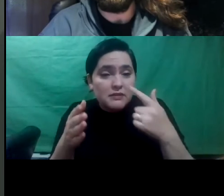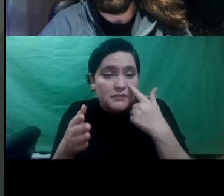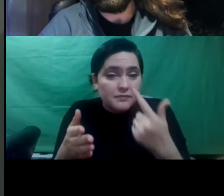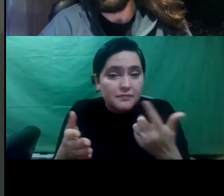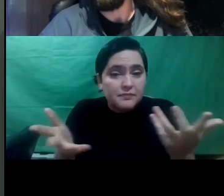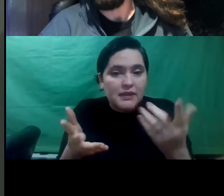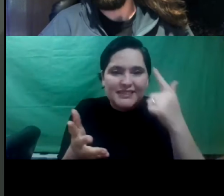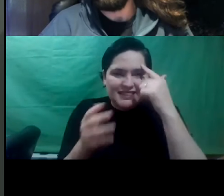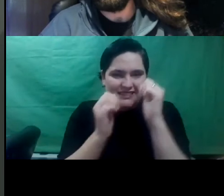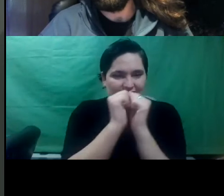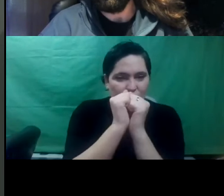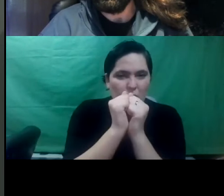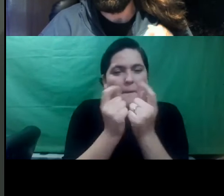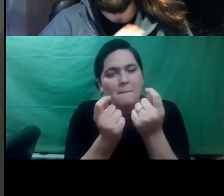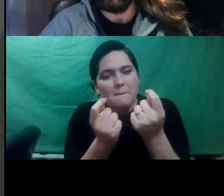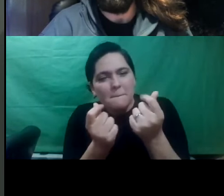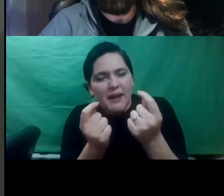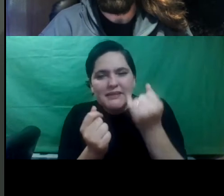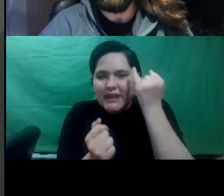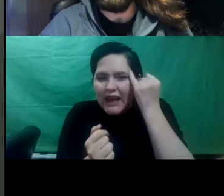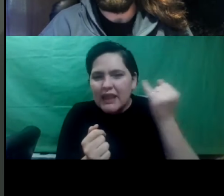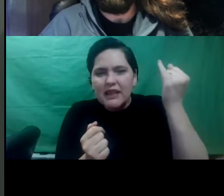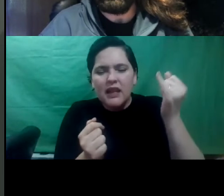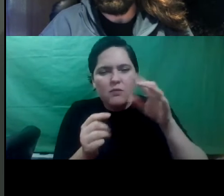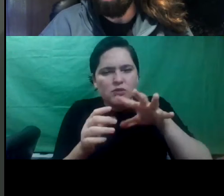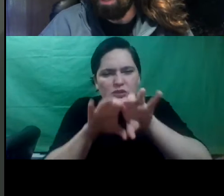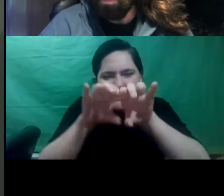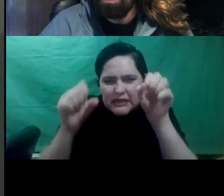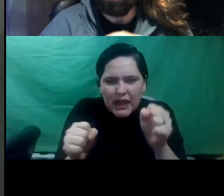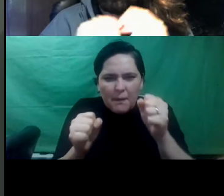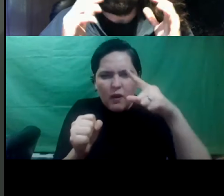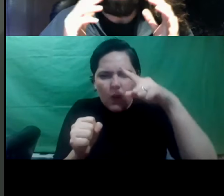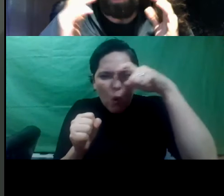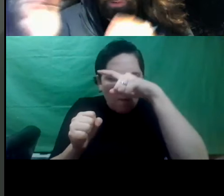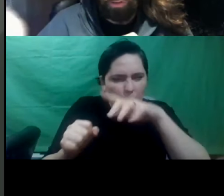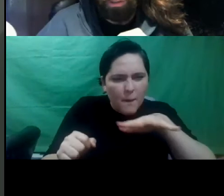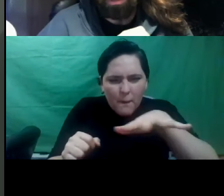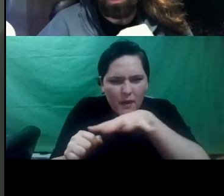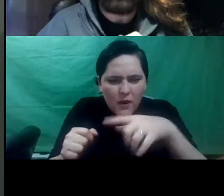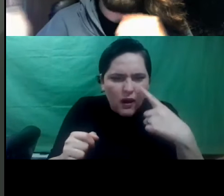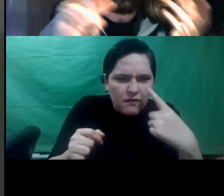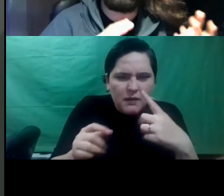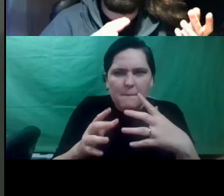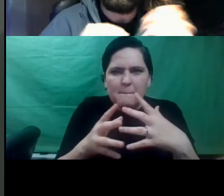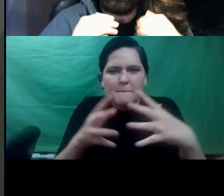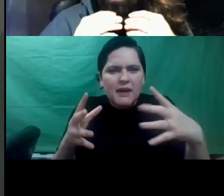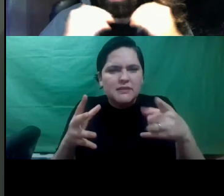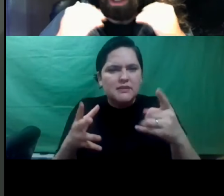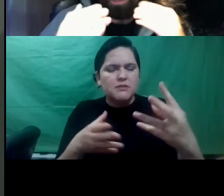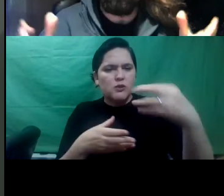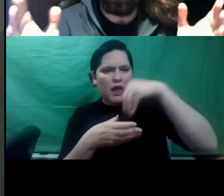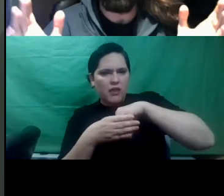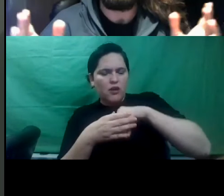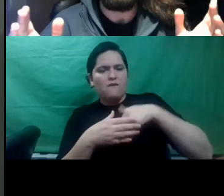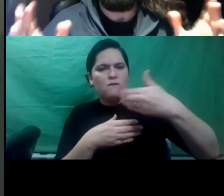el cerebro parece un ingenioso sistema complejo que satisface simultáneamente las restricciones exógenas y endógenas que aparecen